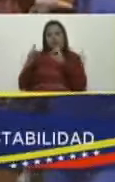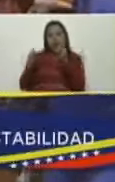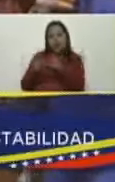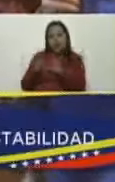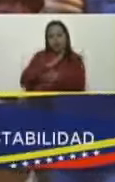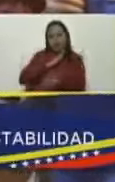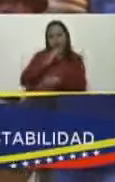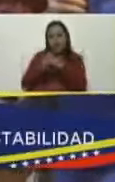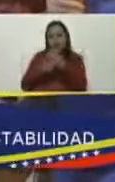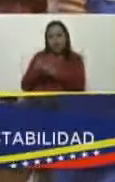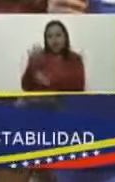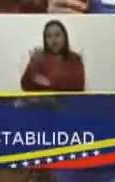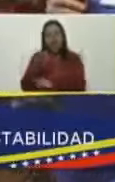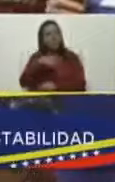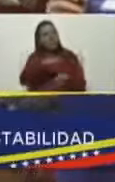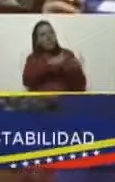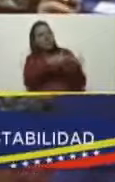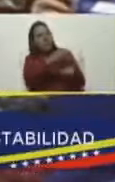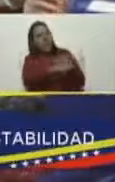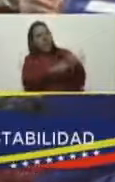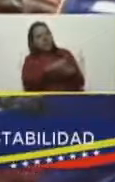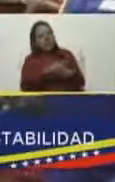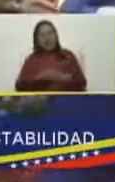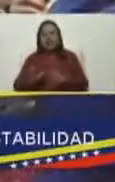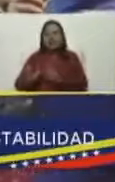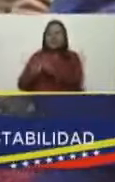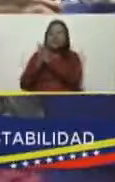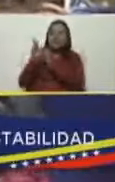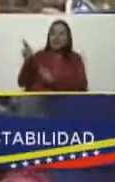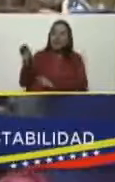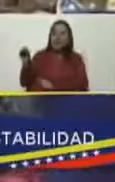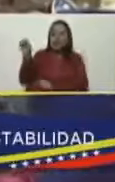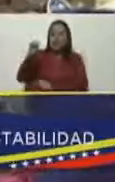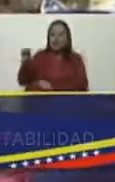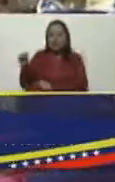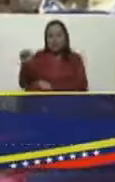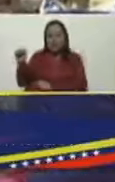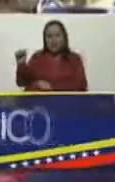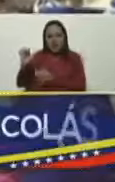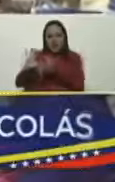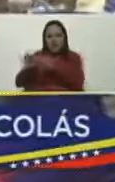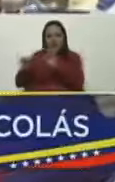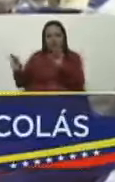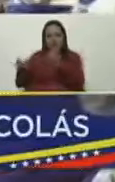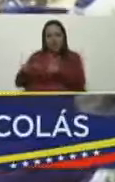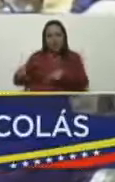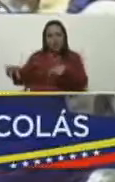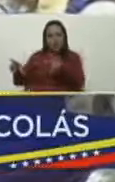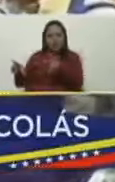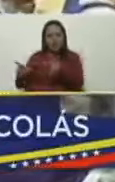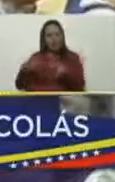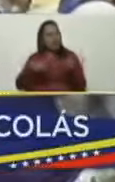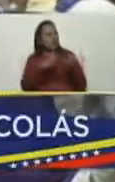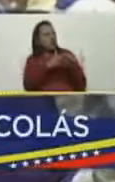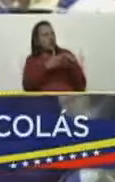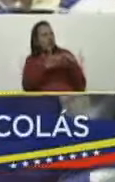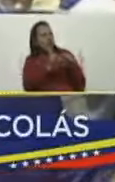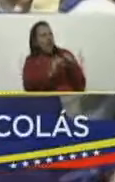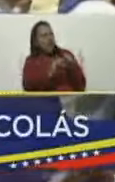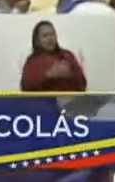¿A verdad? ¿Dónde las produce? En Santa Rosa, Las Cadenas, sector Las Cadenas. ¿Dónde queda eso? Ubícame bien. Eso queda